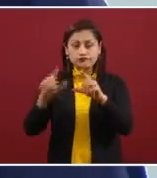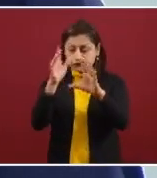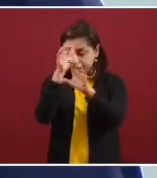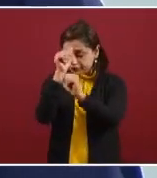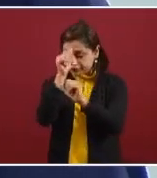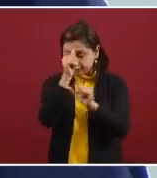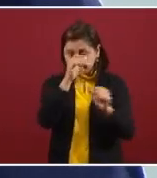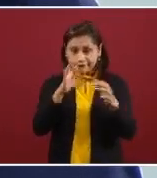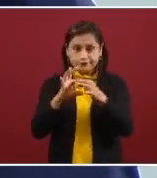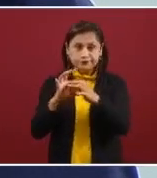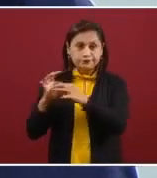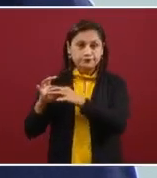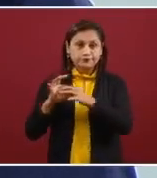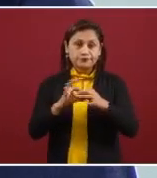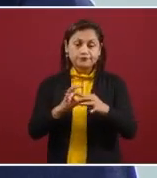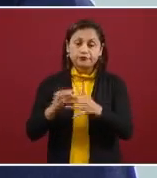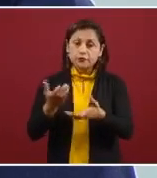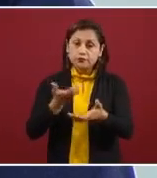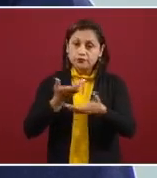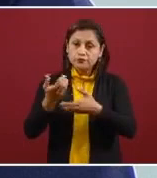diálogo interinstitucional,